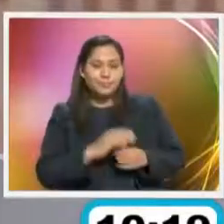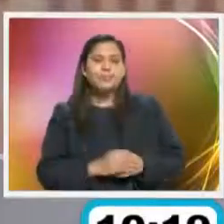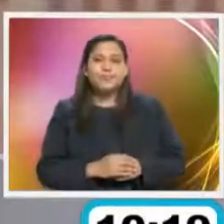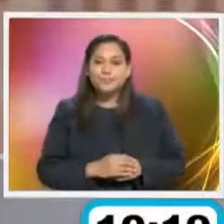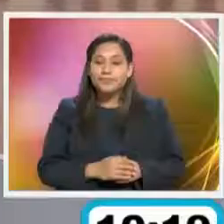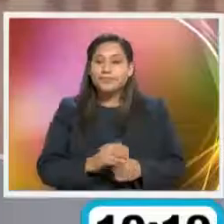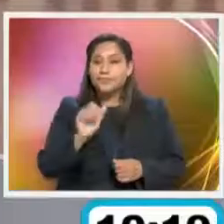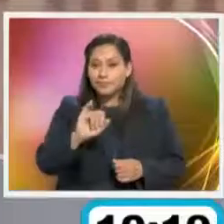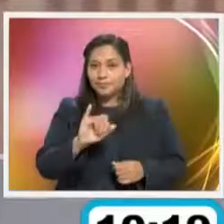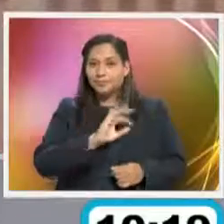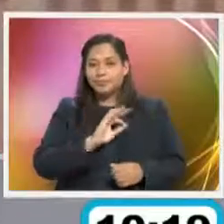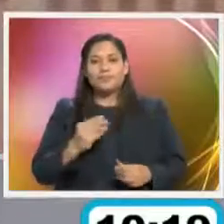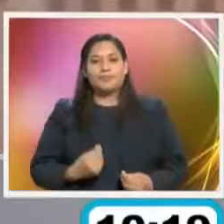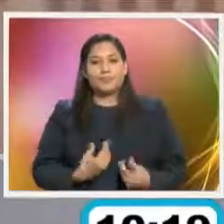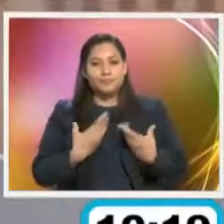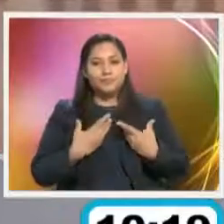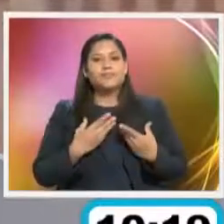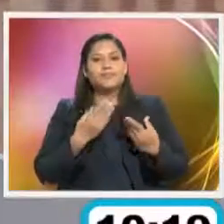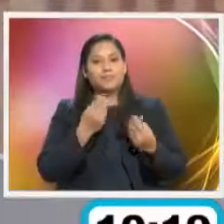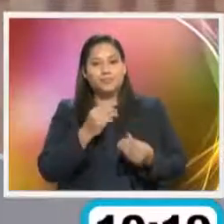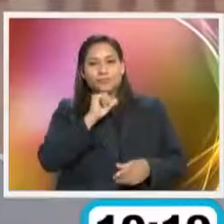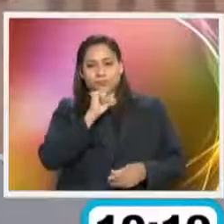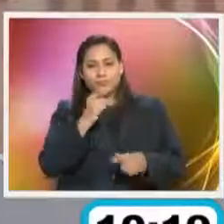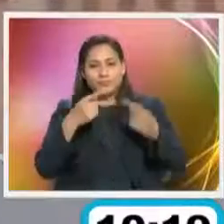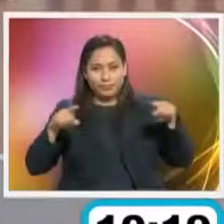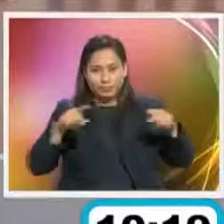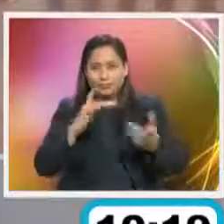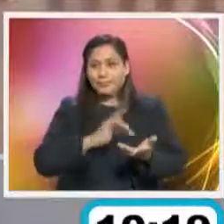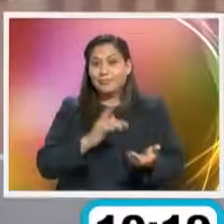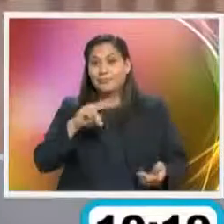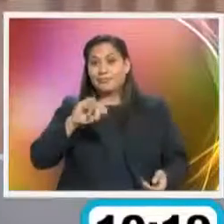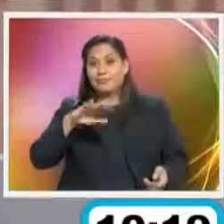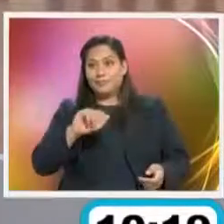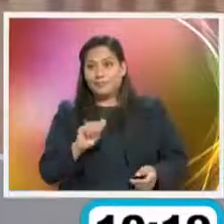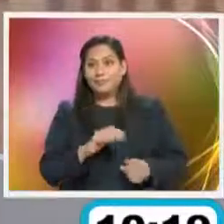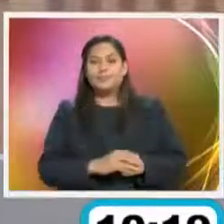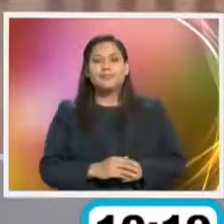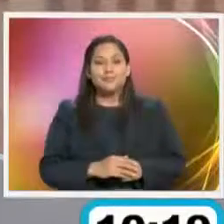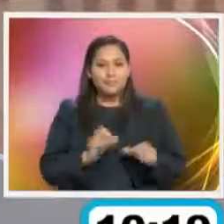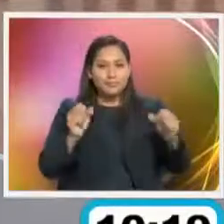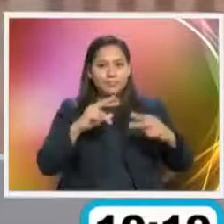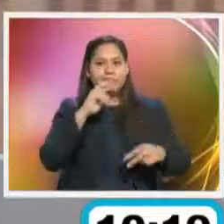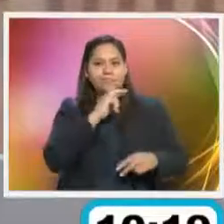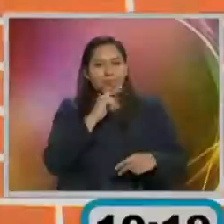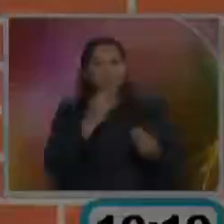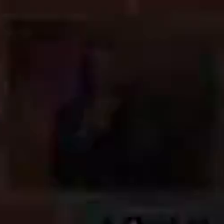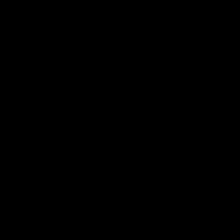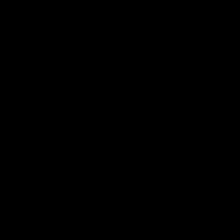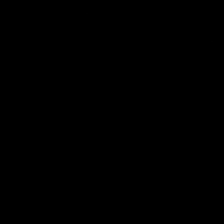www.capital21.df.gov.mx/radio y así disfrutar de muy buena música. Gracias, Nina. Gracias a Nos ustedes. vemos muy pronto. Mucho Claro que éxito. sí. Gracias.